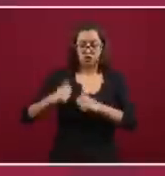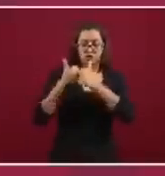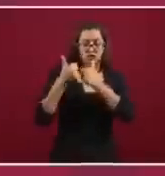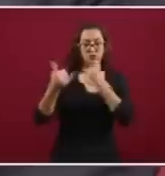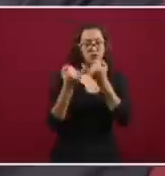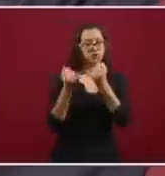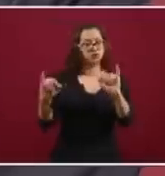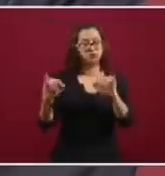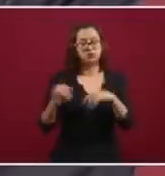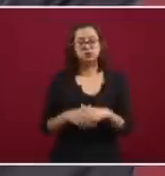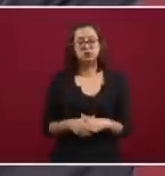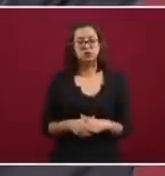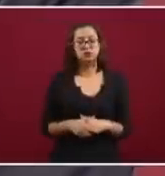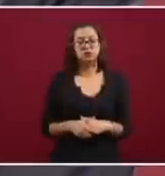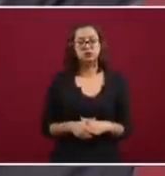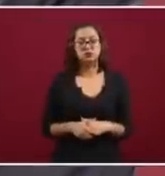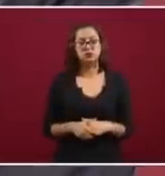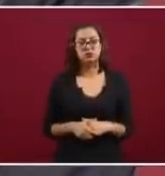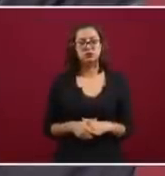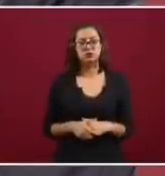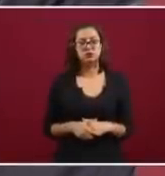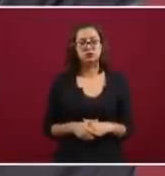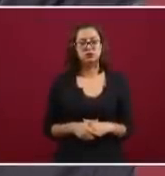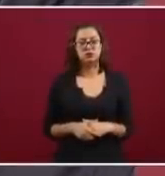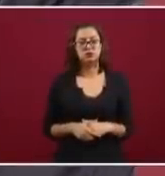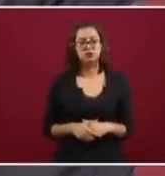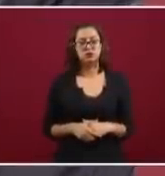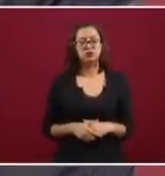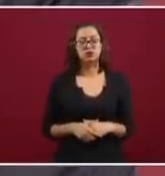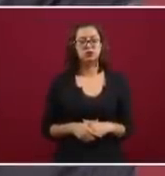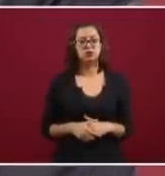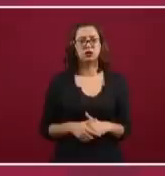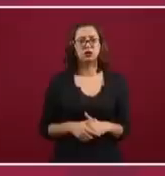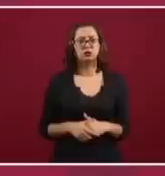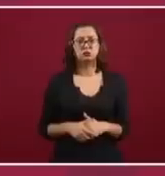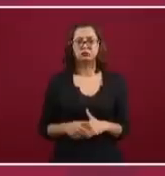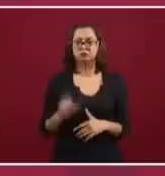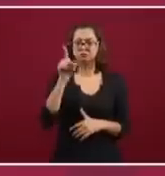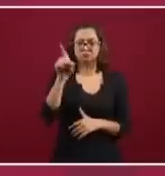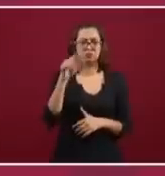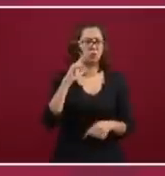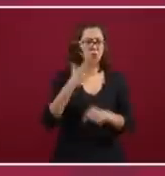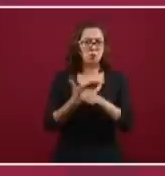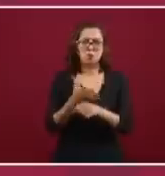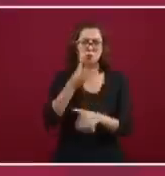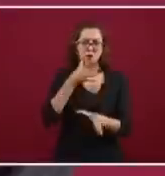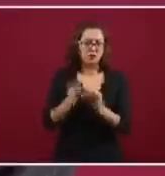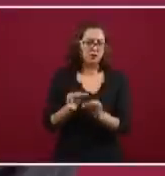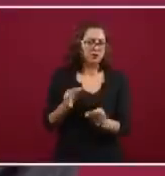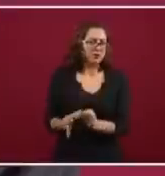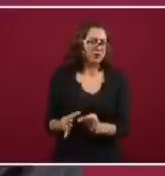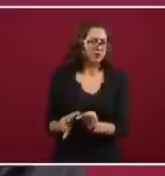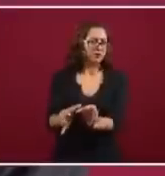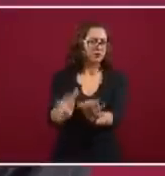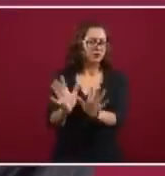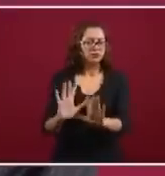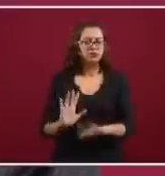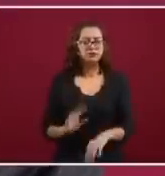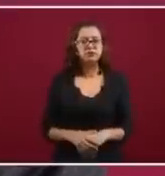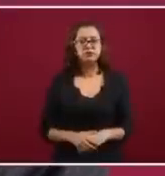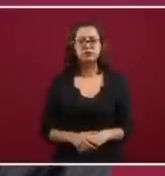autónoma, independiente. Él está cumpliendo con su responsabilidad